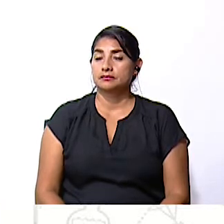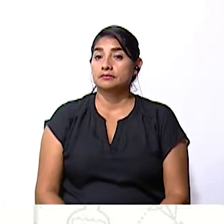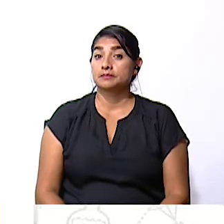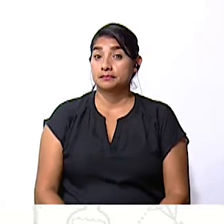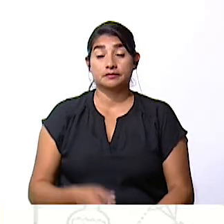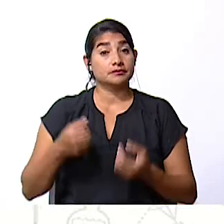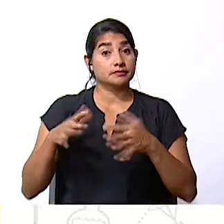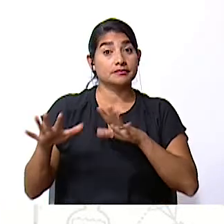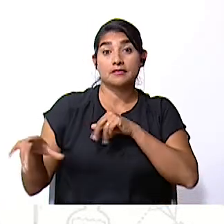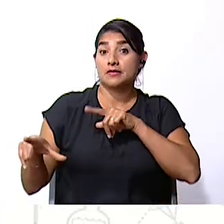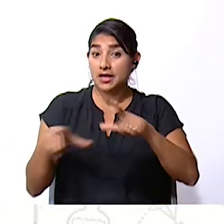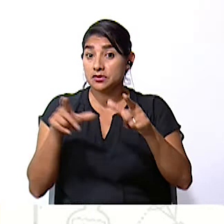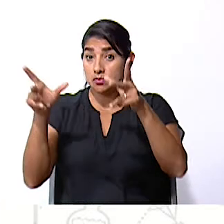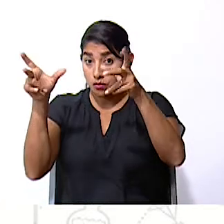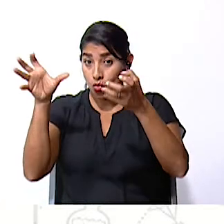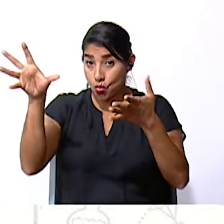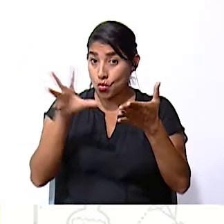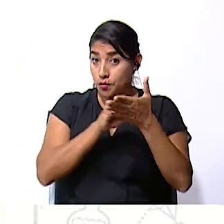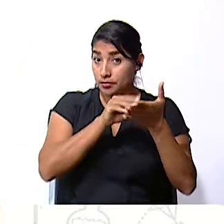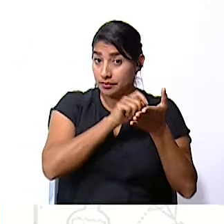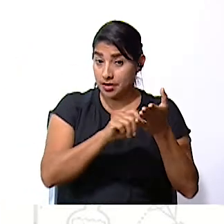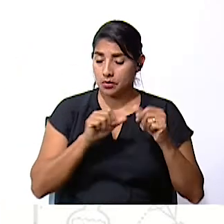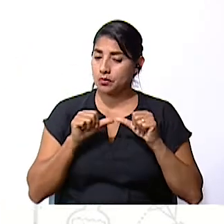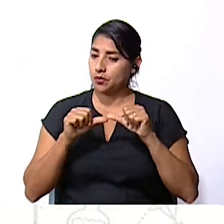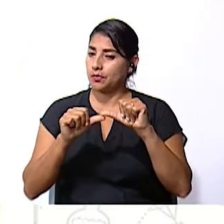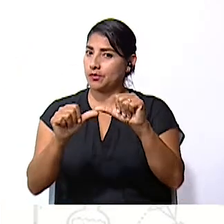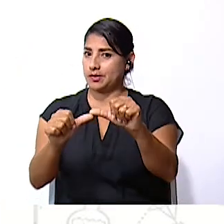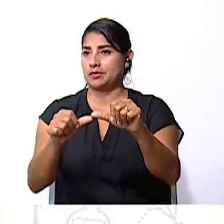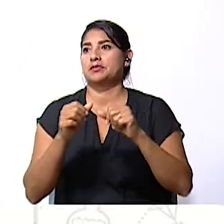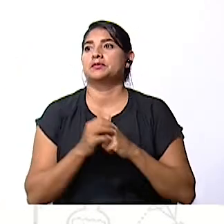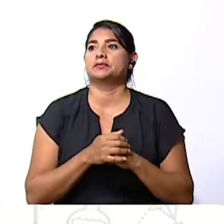¿Estamos listos? Bueno, continuemos.